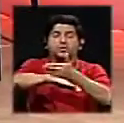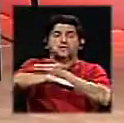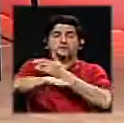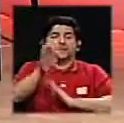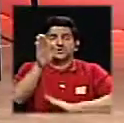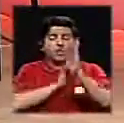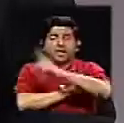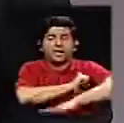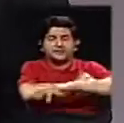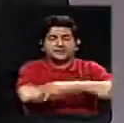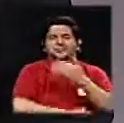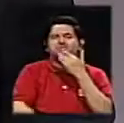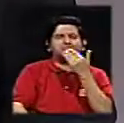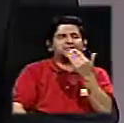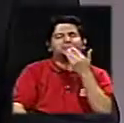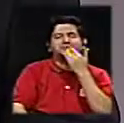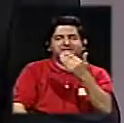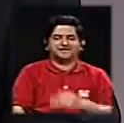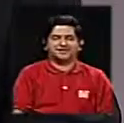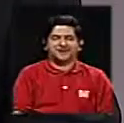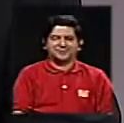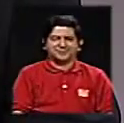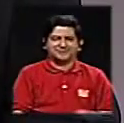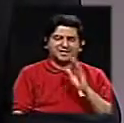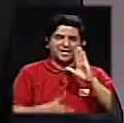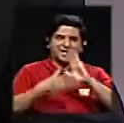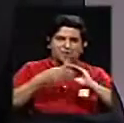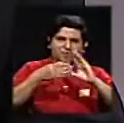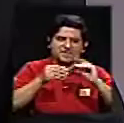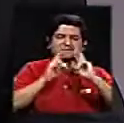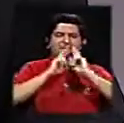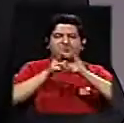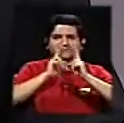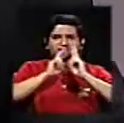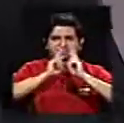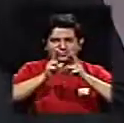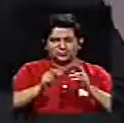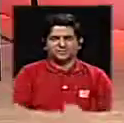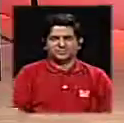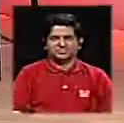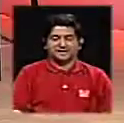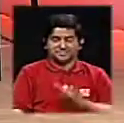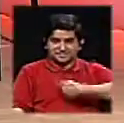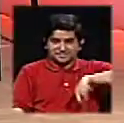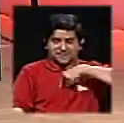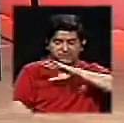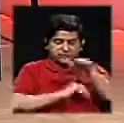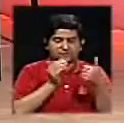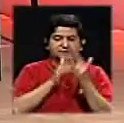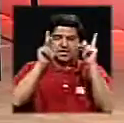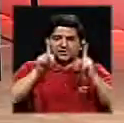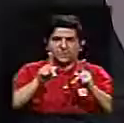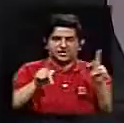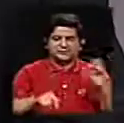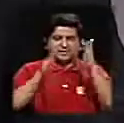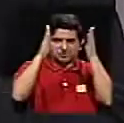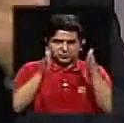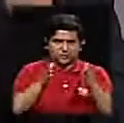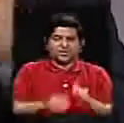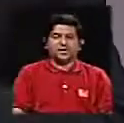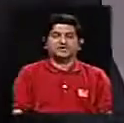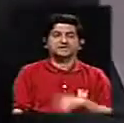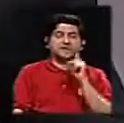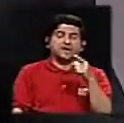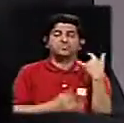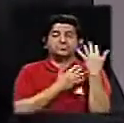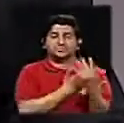del país. Le agradezco muchísimo sus comentarios y sus respuestas a nosotros y a todos los costarricenses, y a